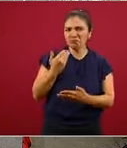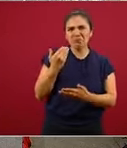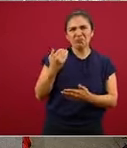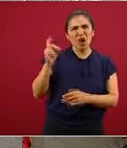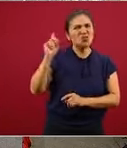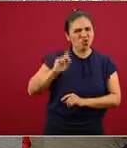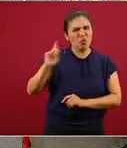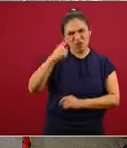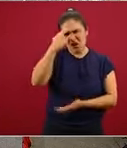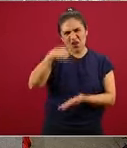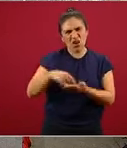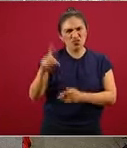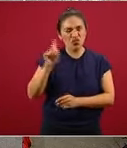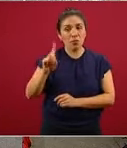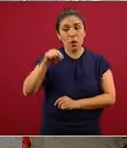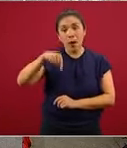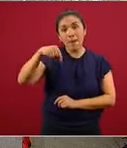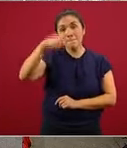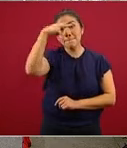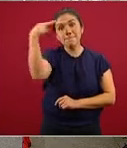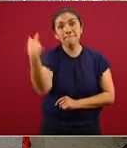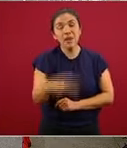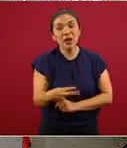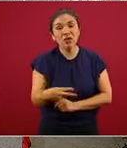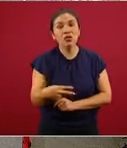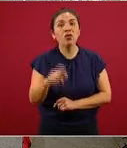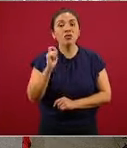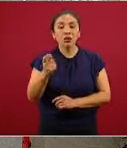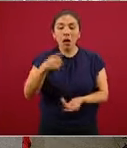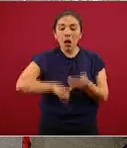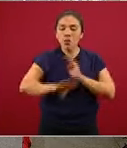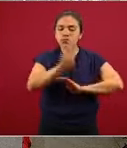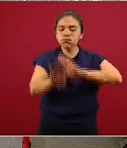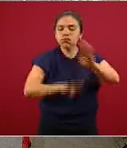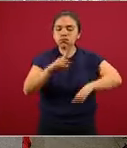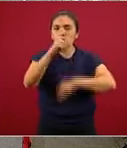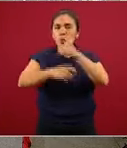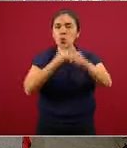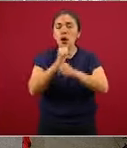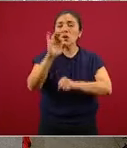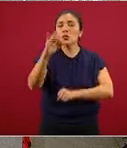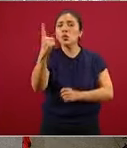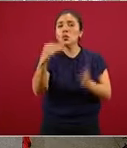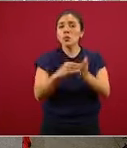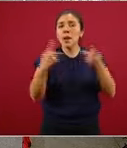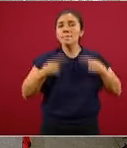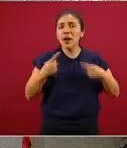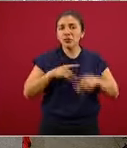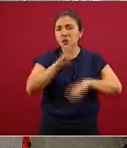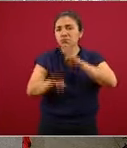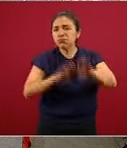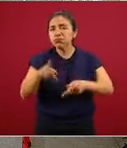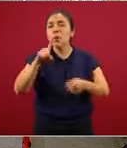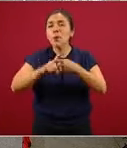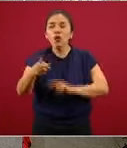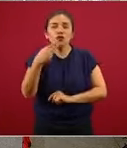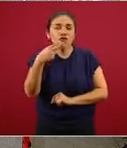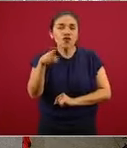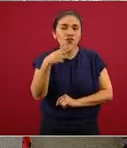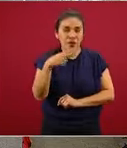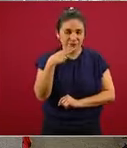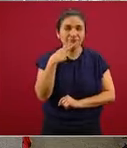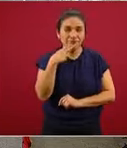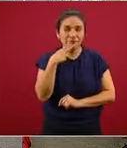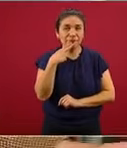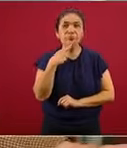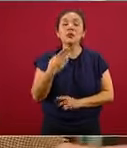fue el domingo, de que en México mueren al año 51,000 personas por tabaquismo, teniendo en